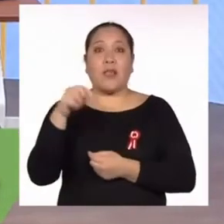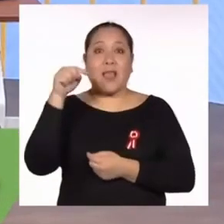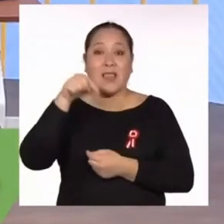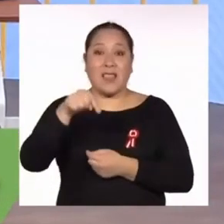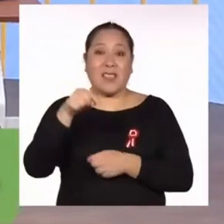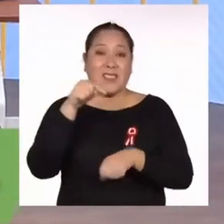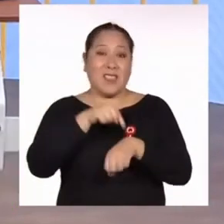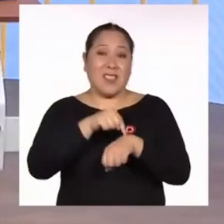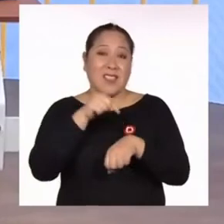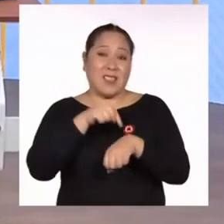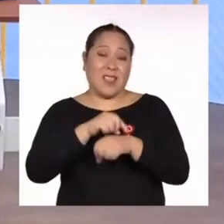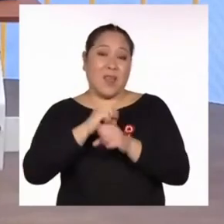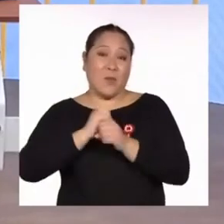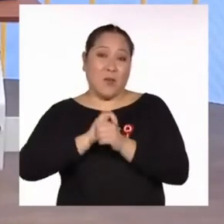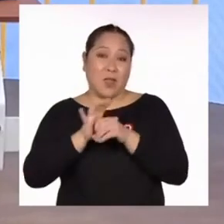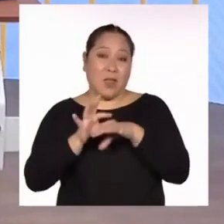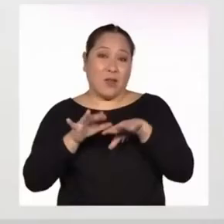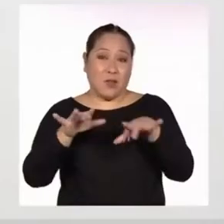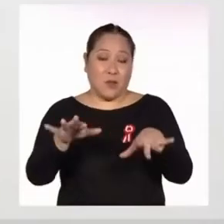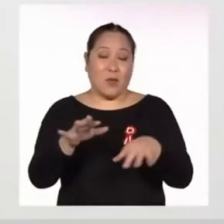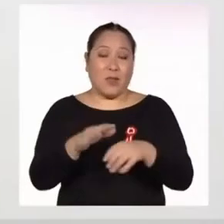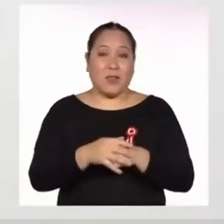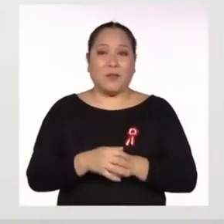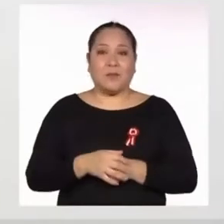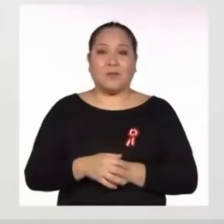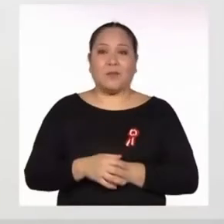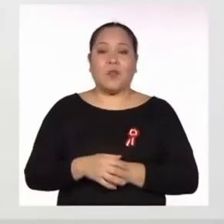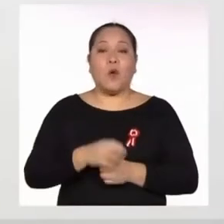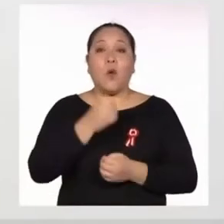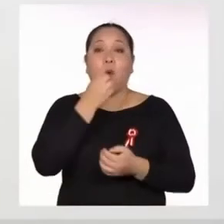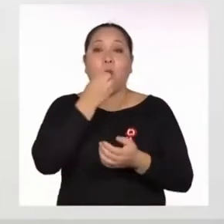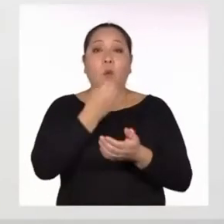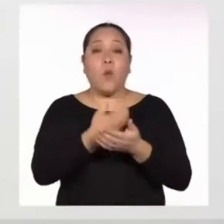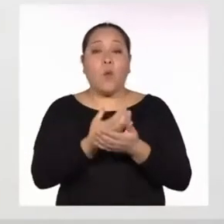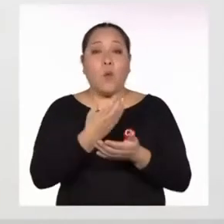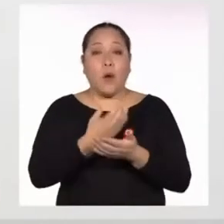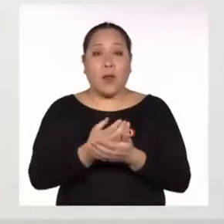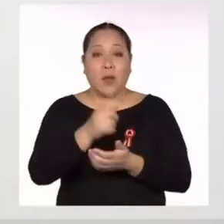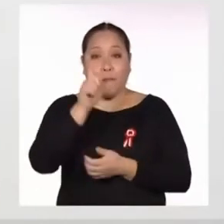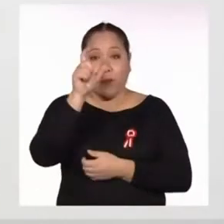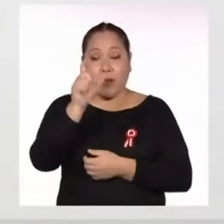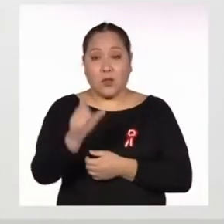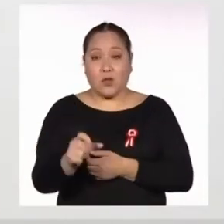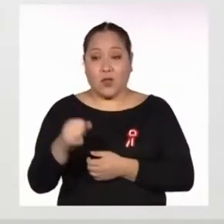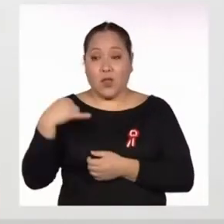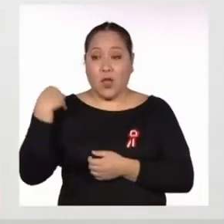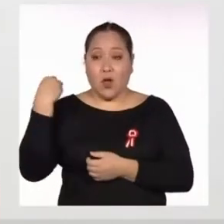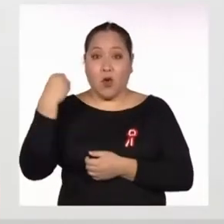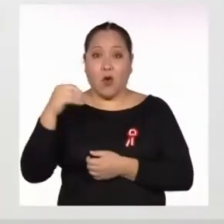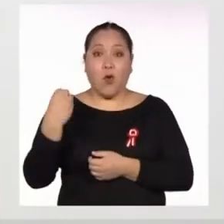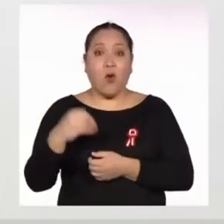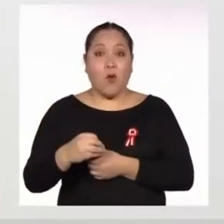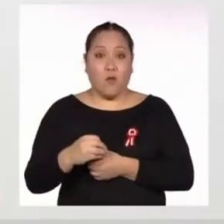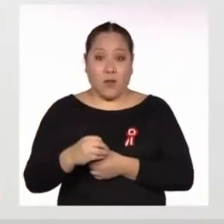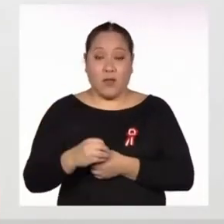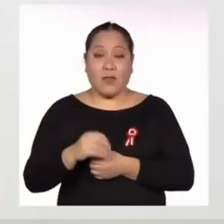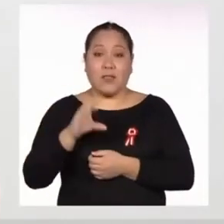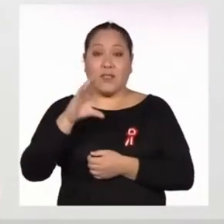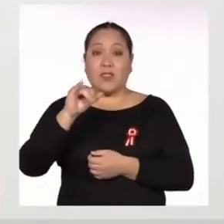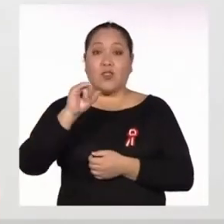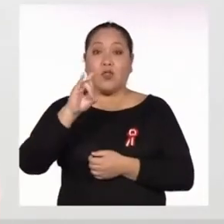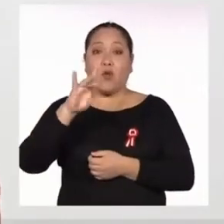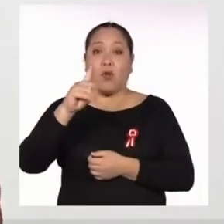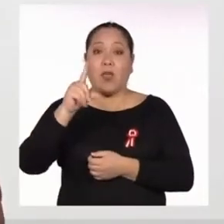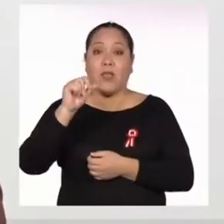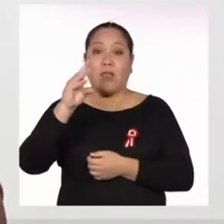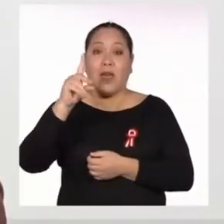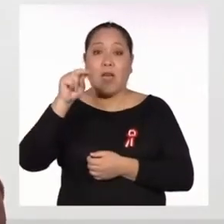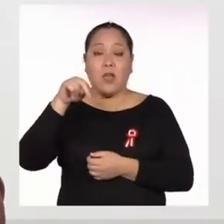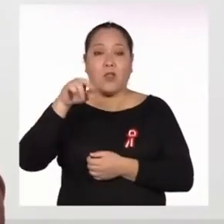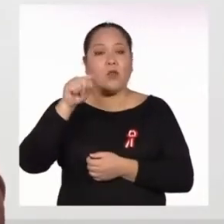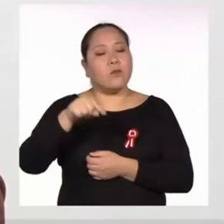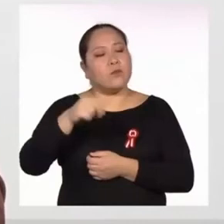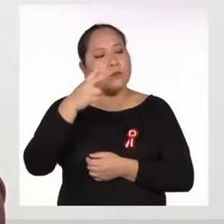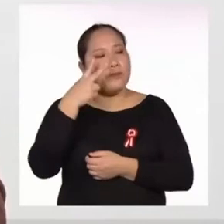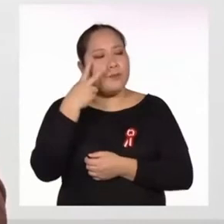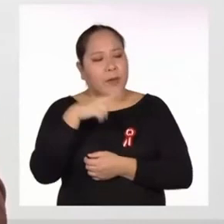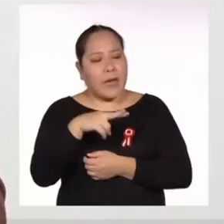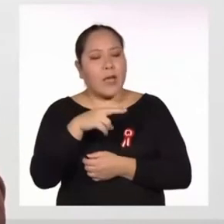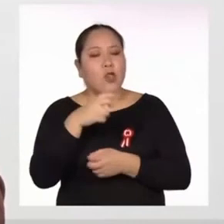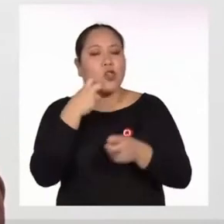situación particular de la pandemia un buen ciudadano adolescente peruano es aquel que tome en cuenta las